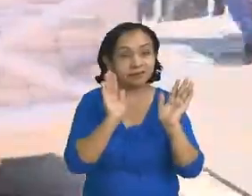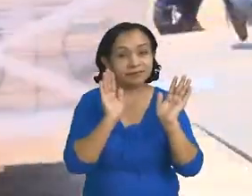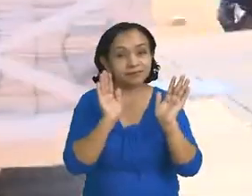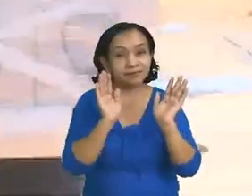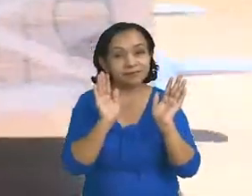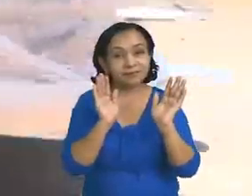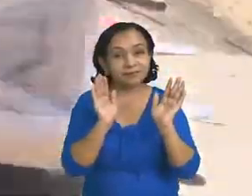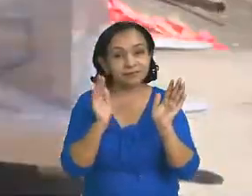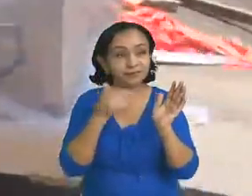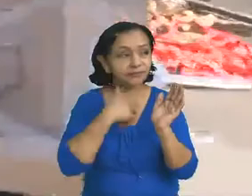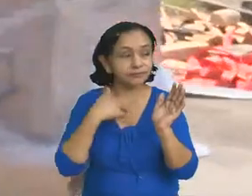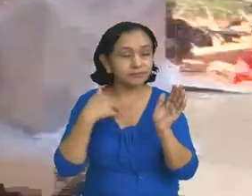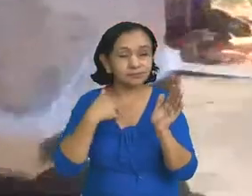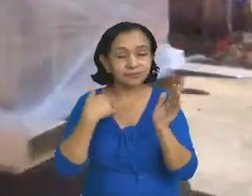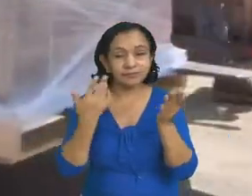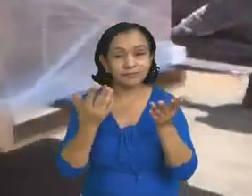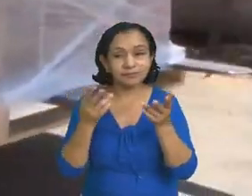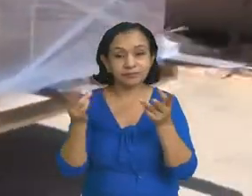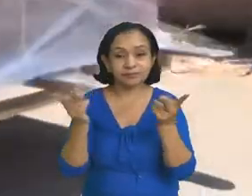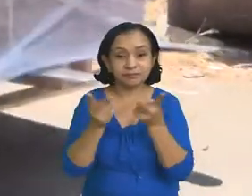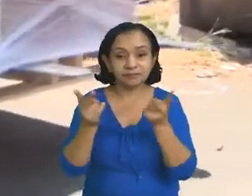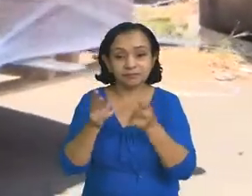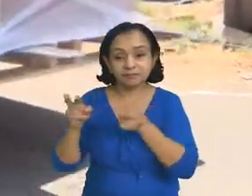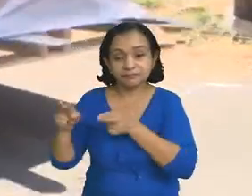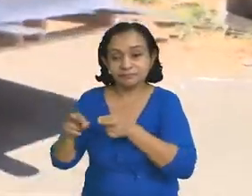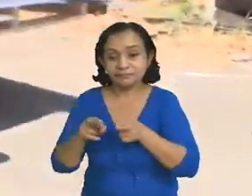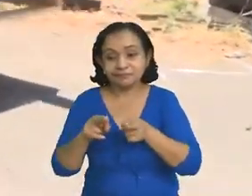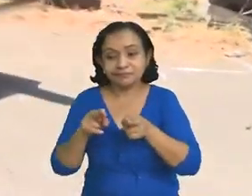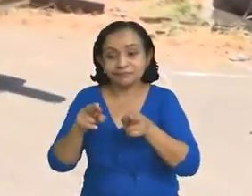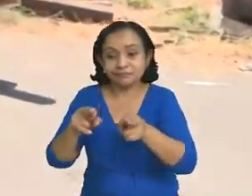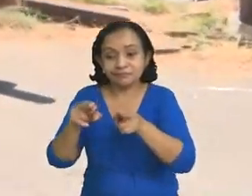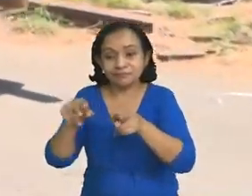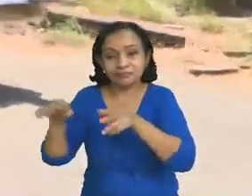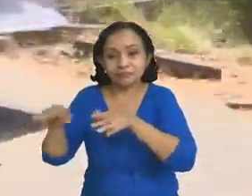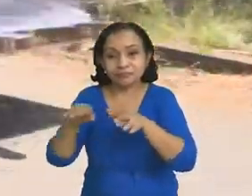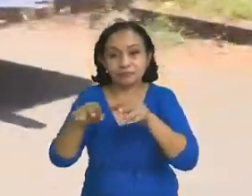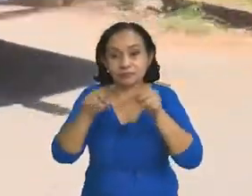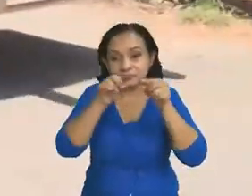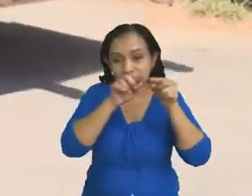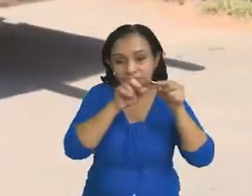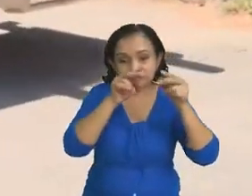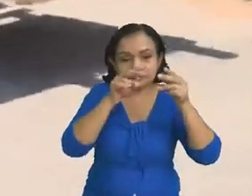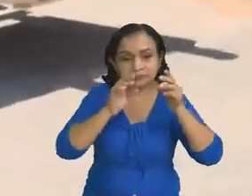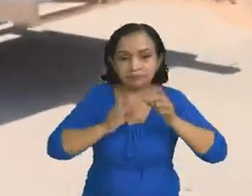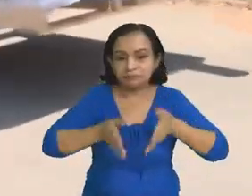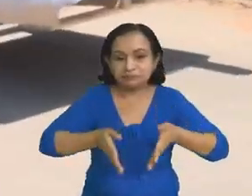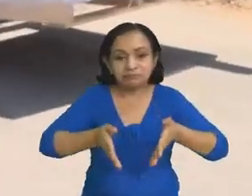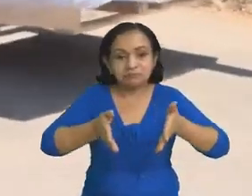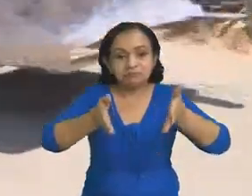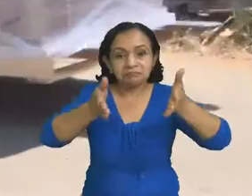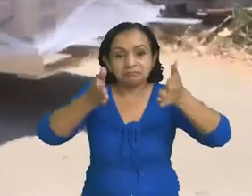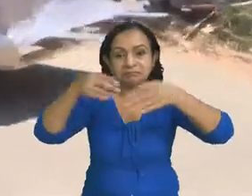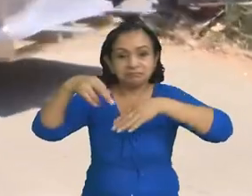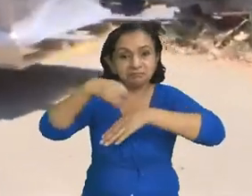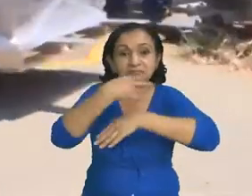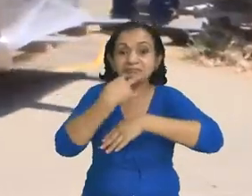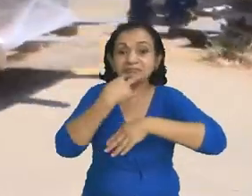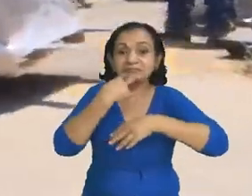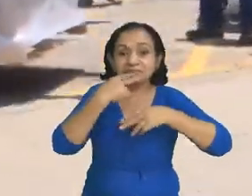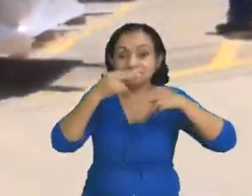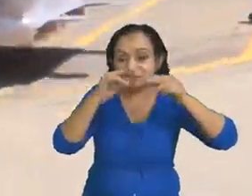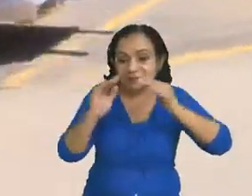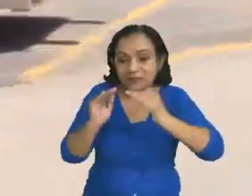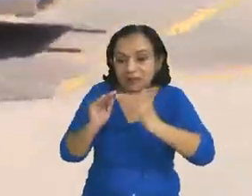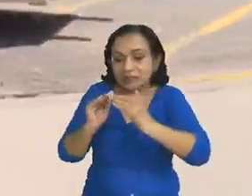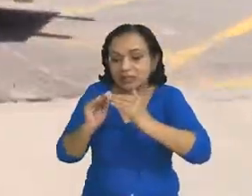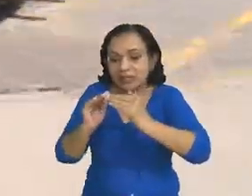en vivir en las márgenes de las riberas de los ríos, donde no hay acceso a carreteras ni caminos. Sí, una